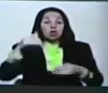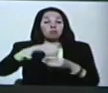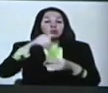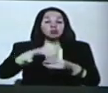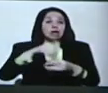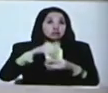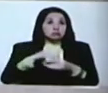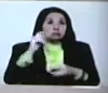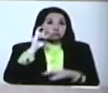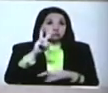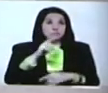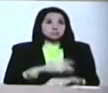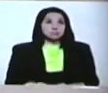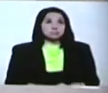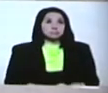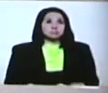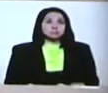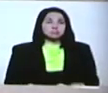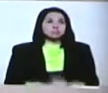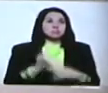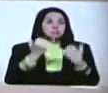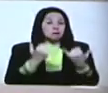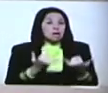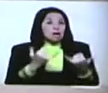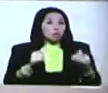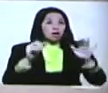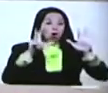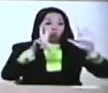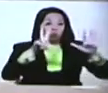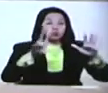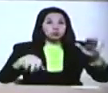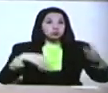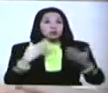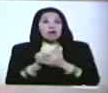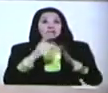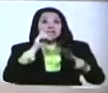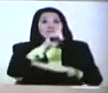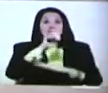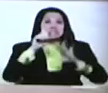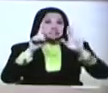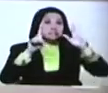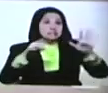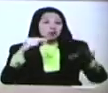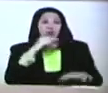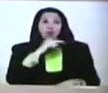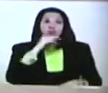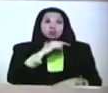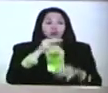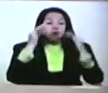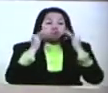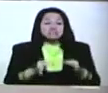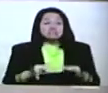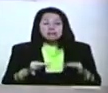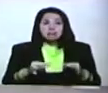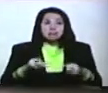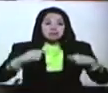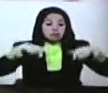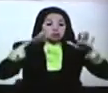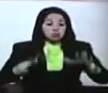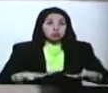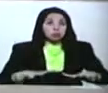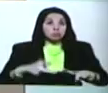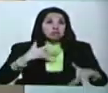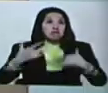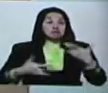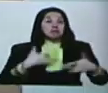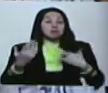votación. Desde este 8 hasta el próximo 16 de octubre queda oficialmente suspendidas las actividades escolares